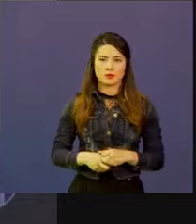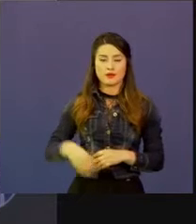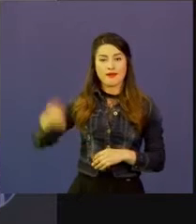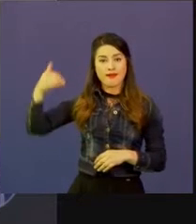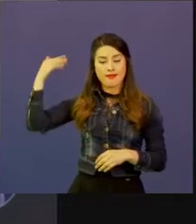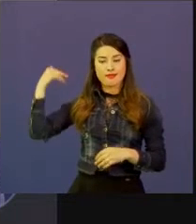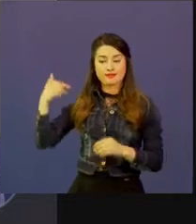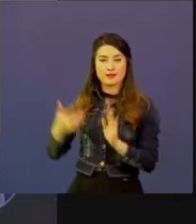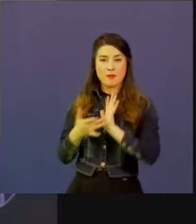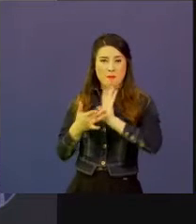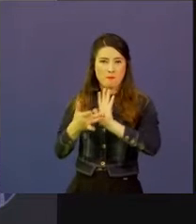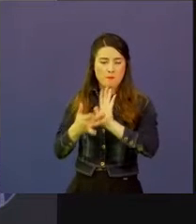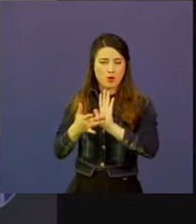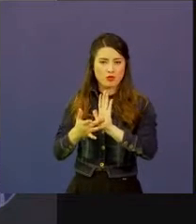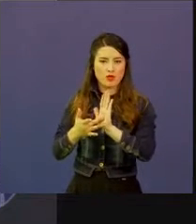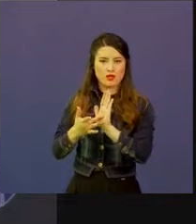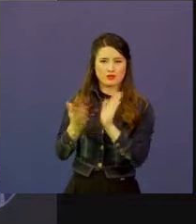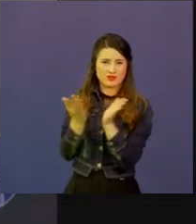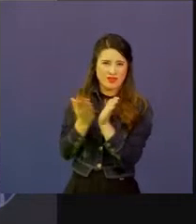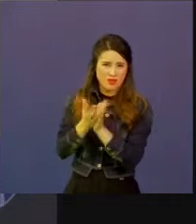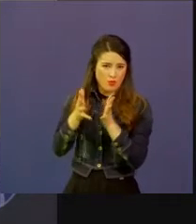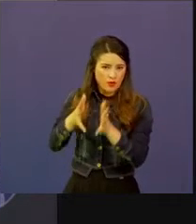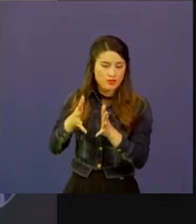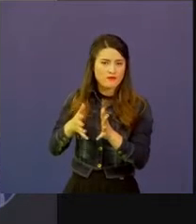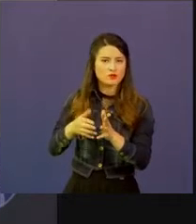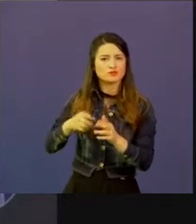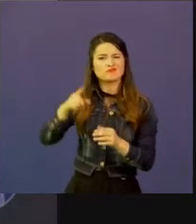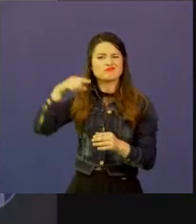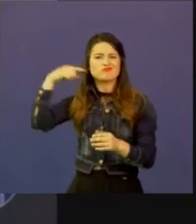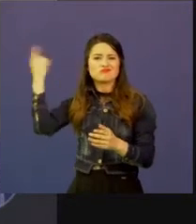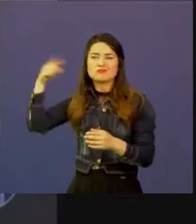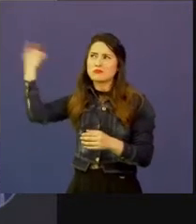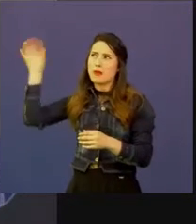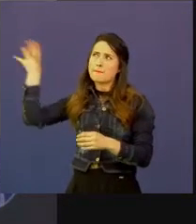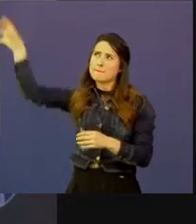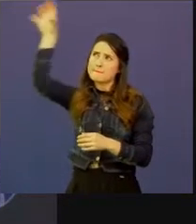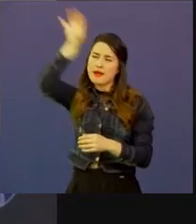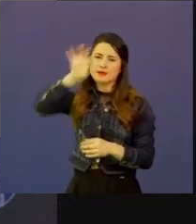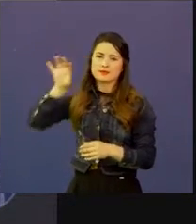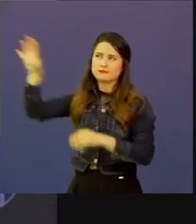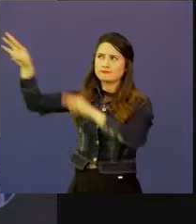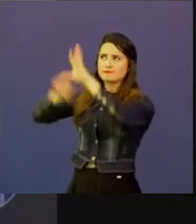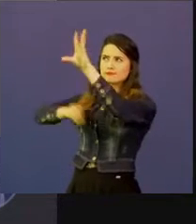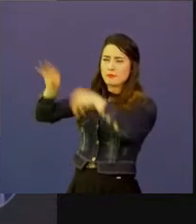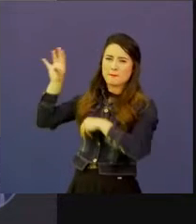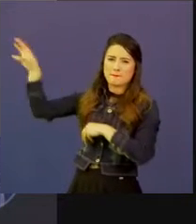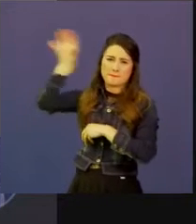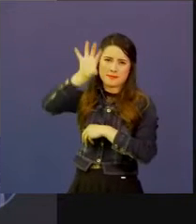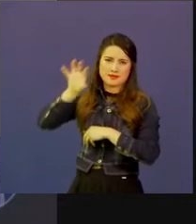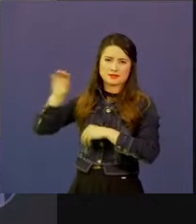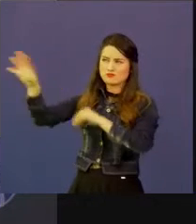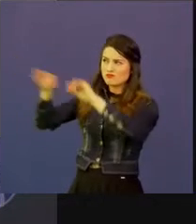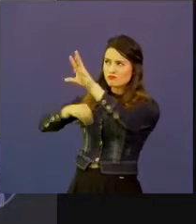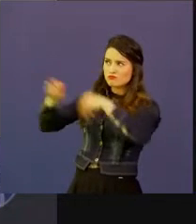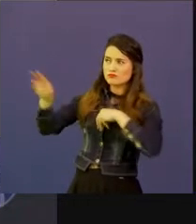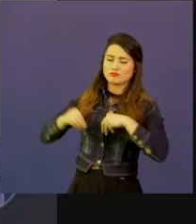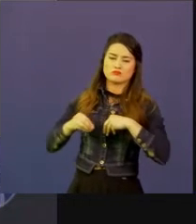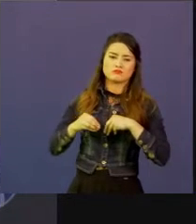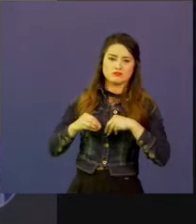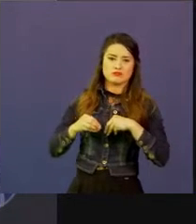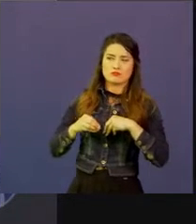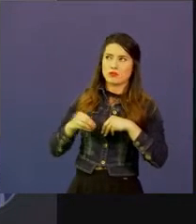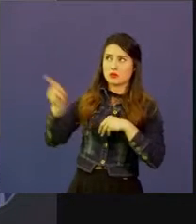Puede ser modelos que vienen de otras instituciones, de otros países, que pudieron tener éxito en esos